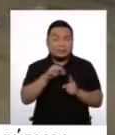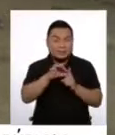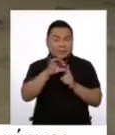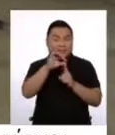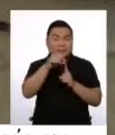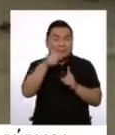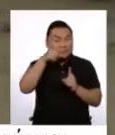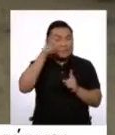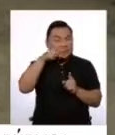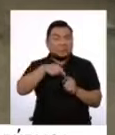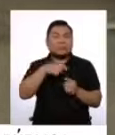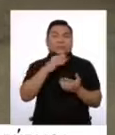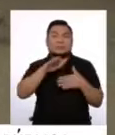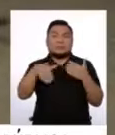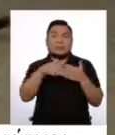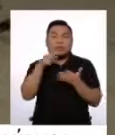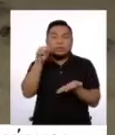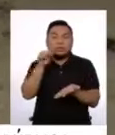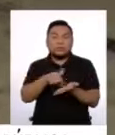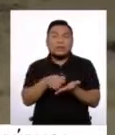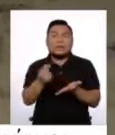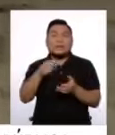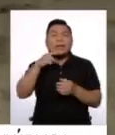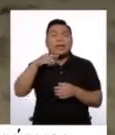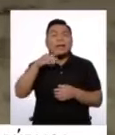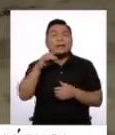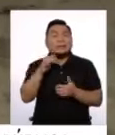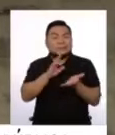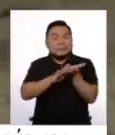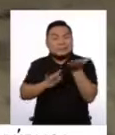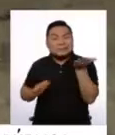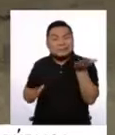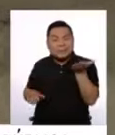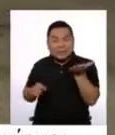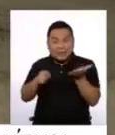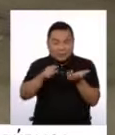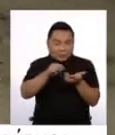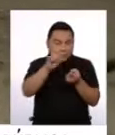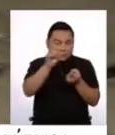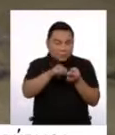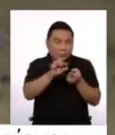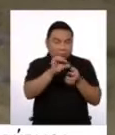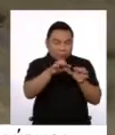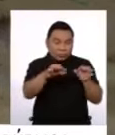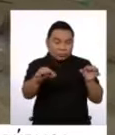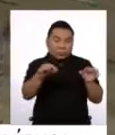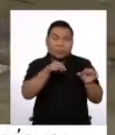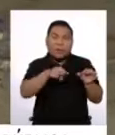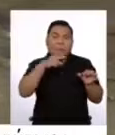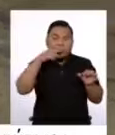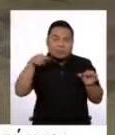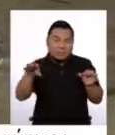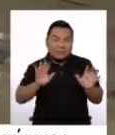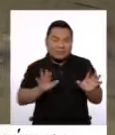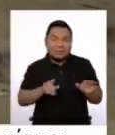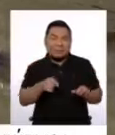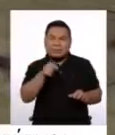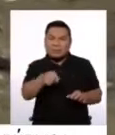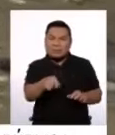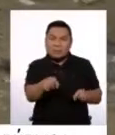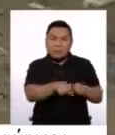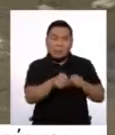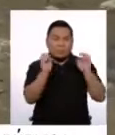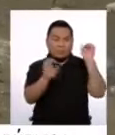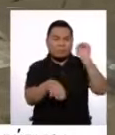rápido entra en contacto directo con la sangre. Durante el programa ¿Qué está pasando? de TV Perú, el subgerente de